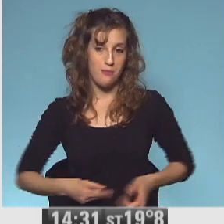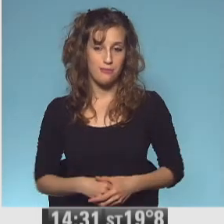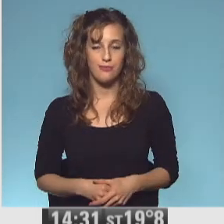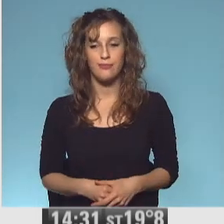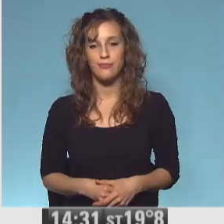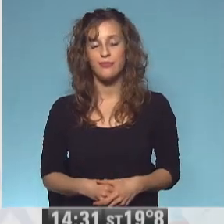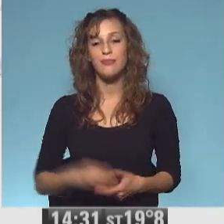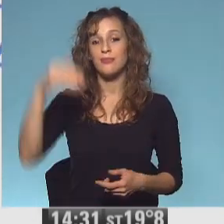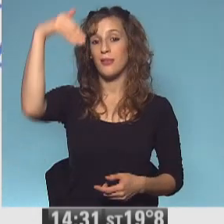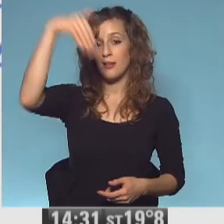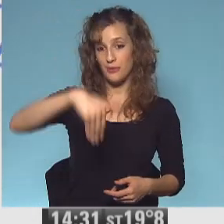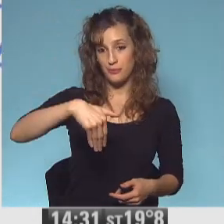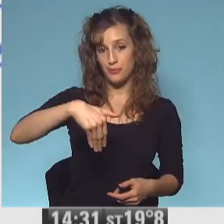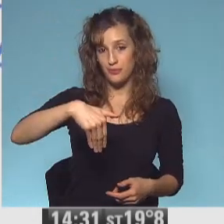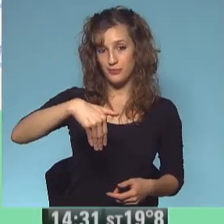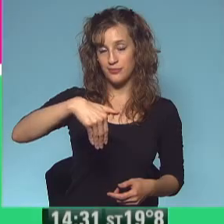M.